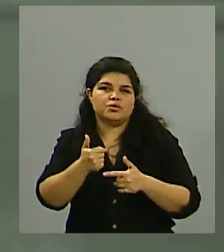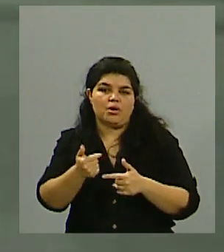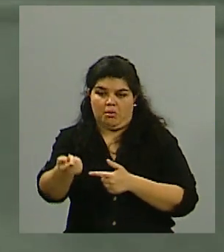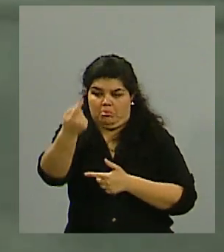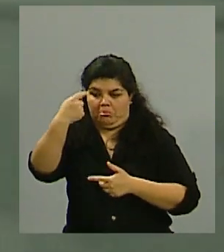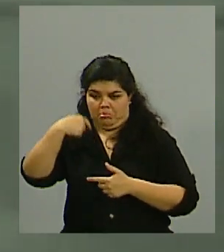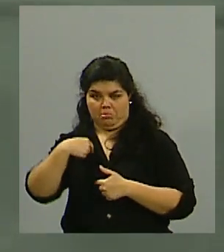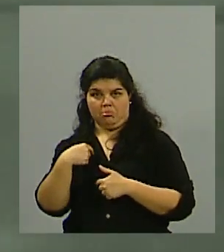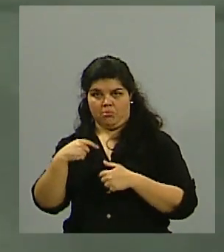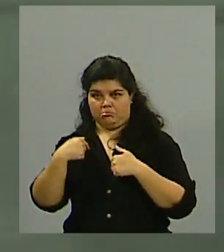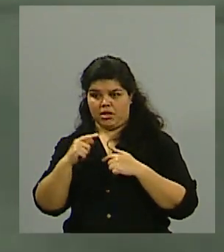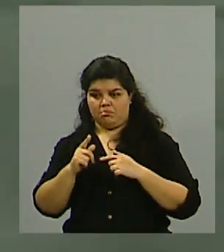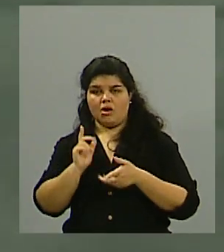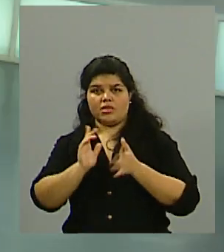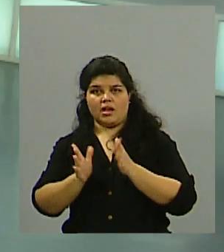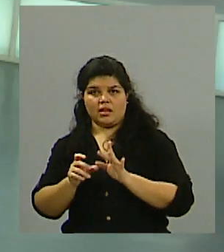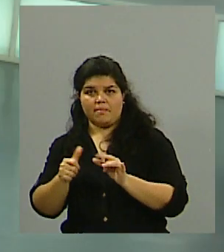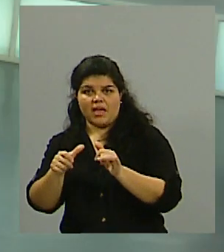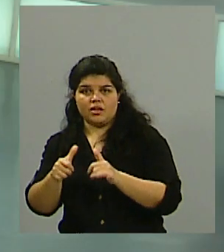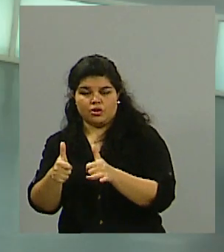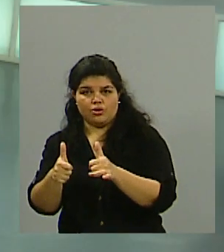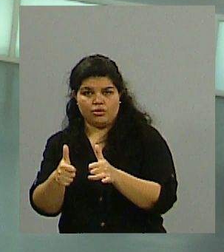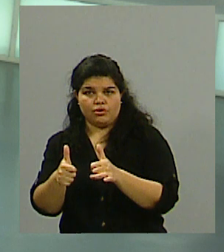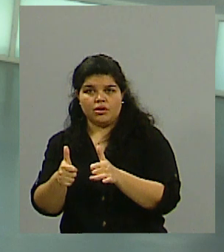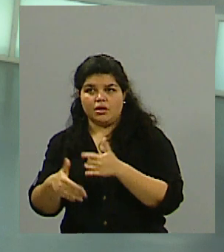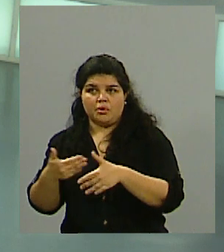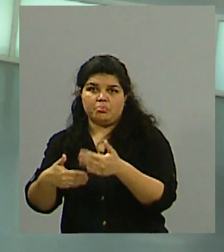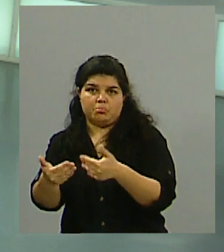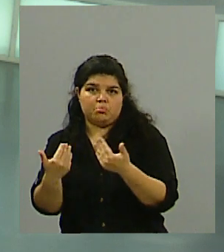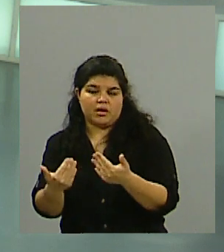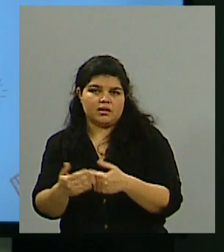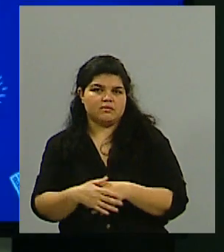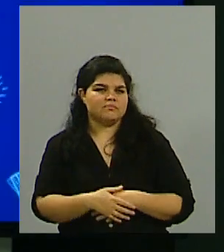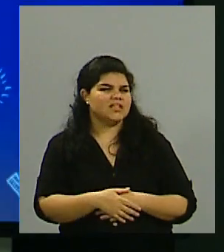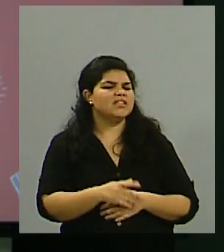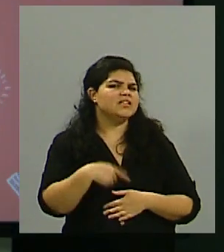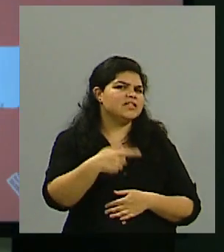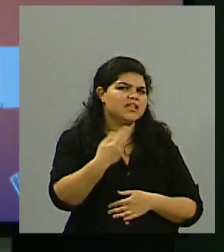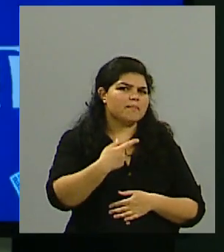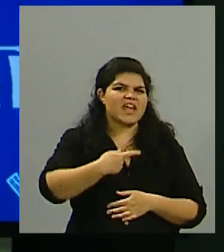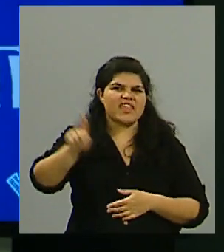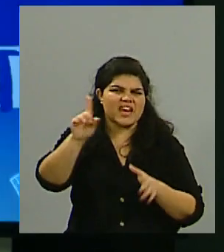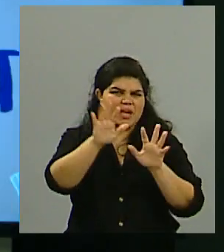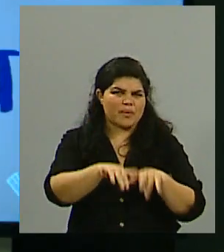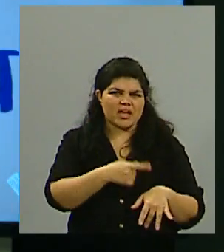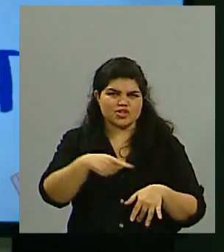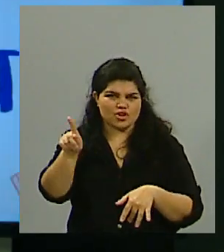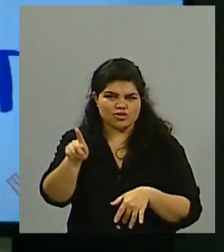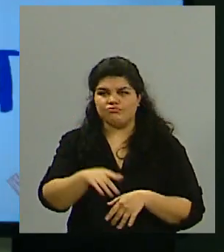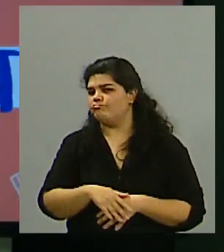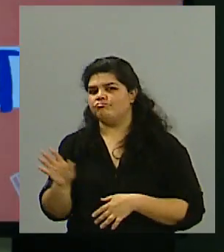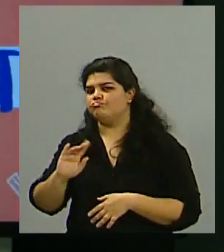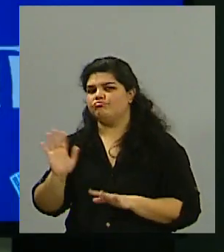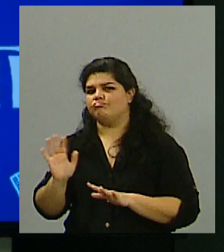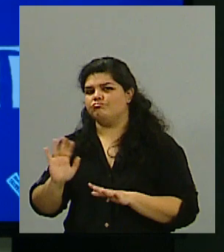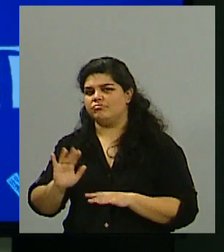alta. ¿Siempre tiene que ser una derivación? No, no siempre. Normalmente, bueno, ya mucha gente por redes, entonces nos